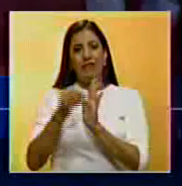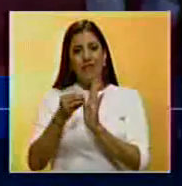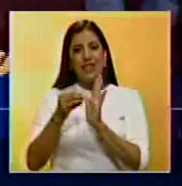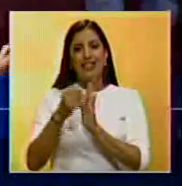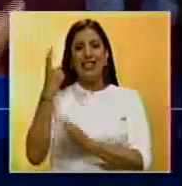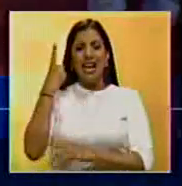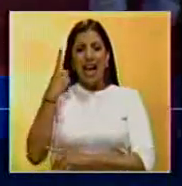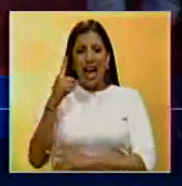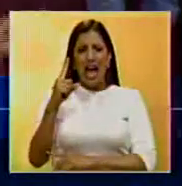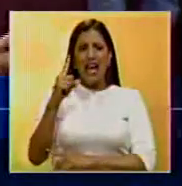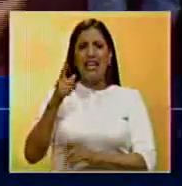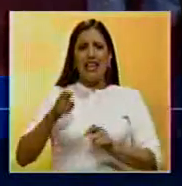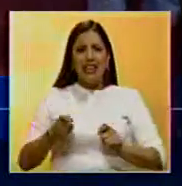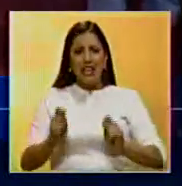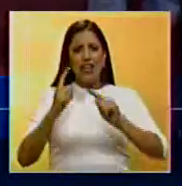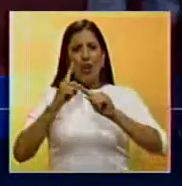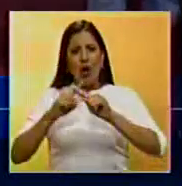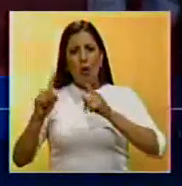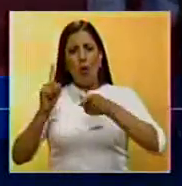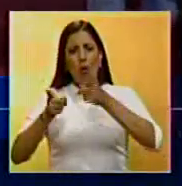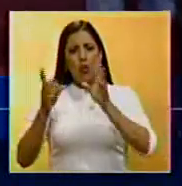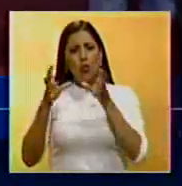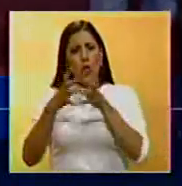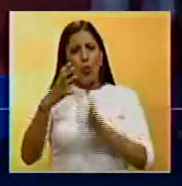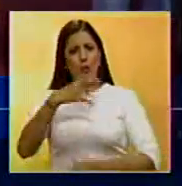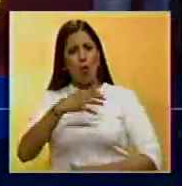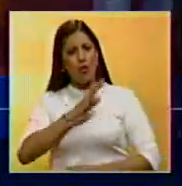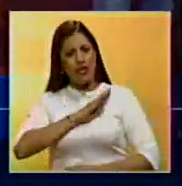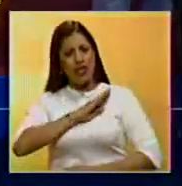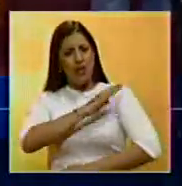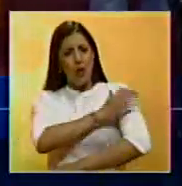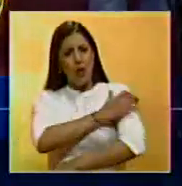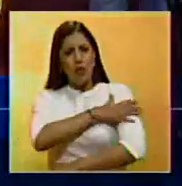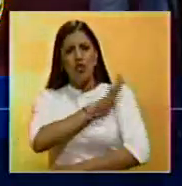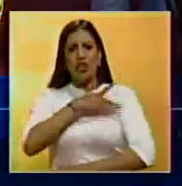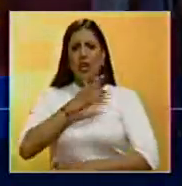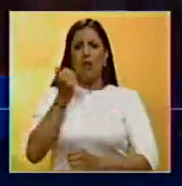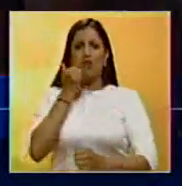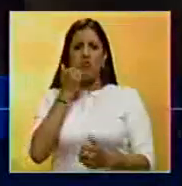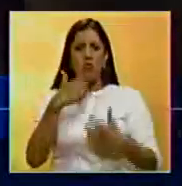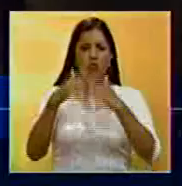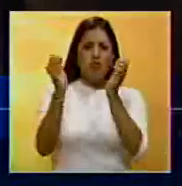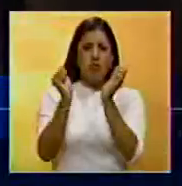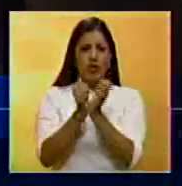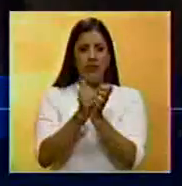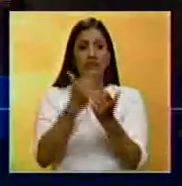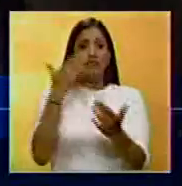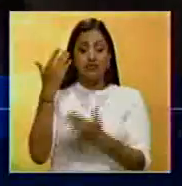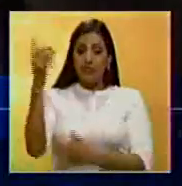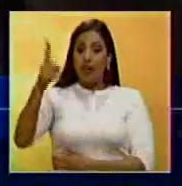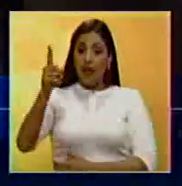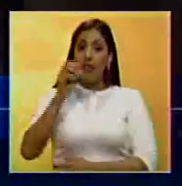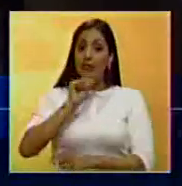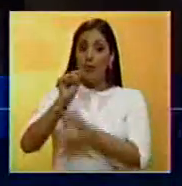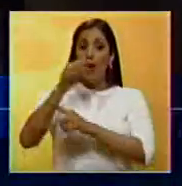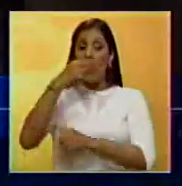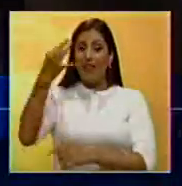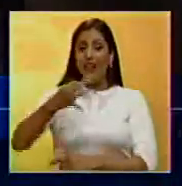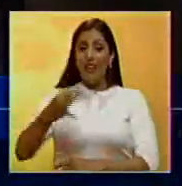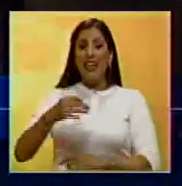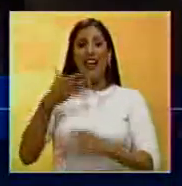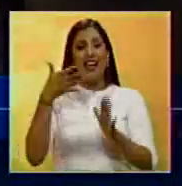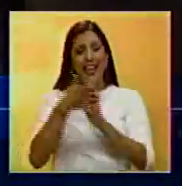ha intentado algunos sectores de la oposición tomar el poder por la vía violenta. Que digan la verdad de